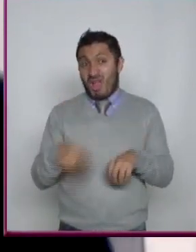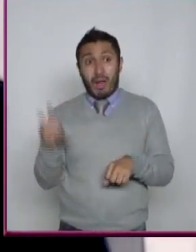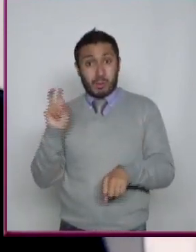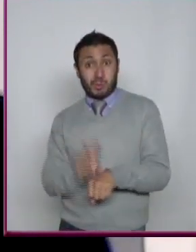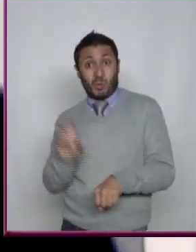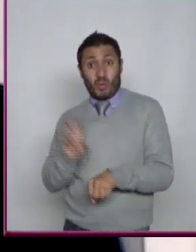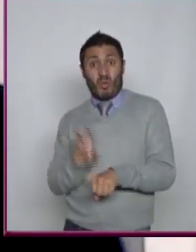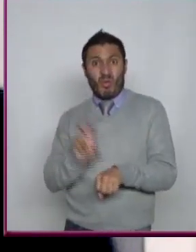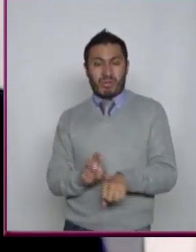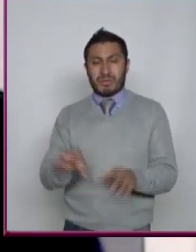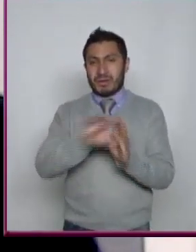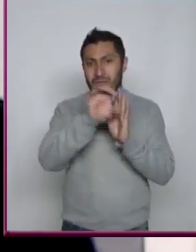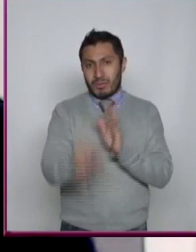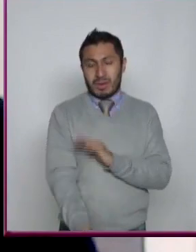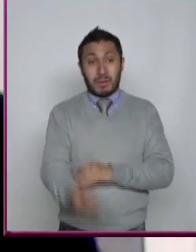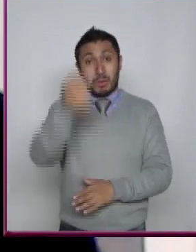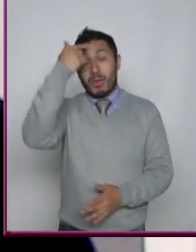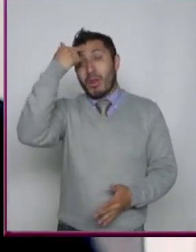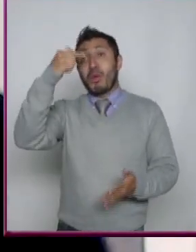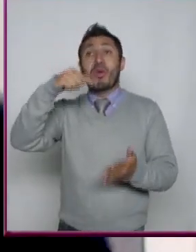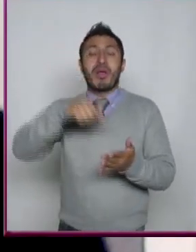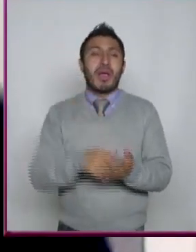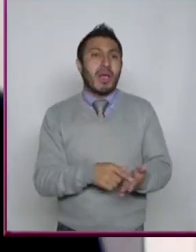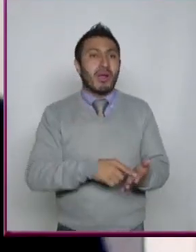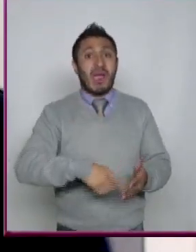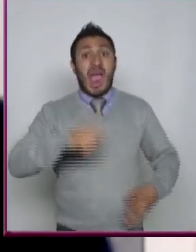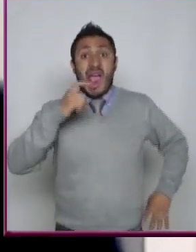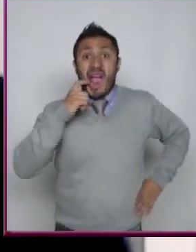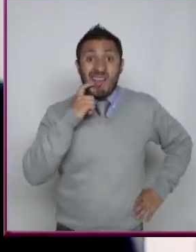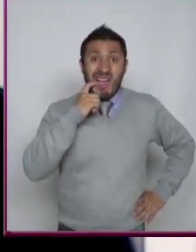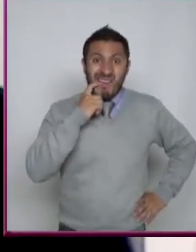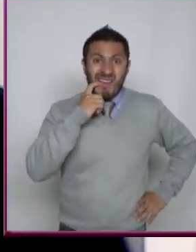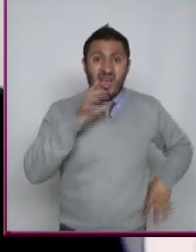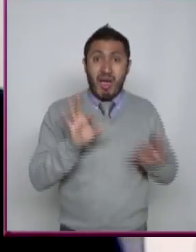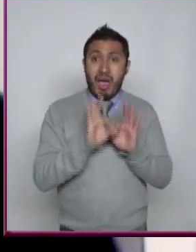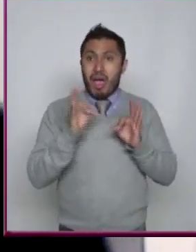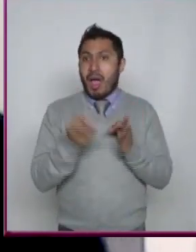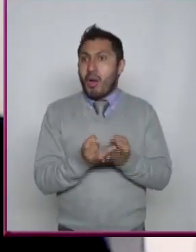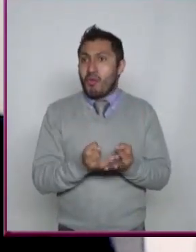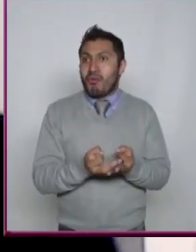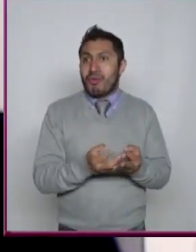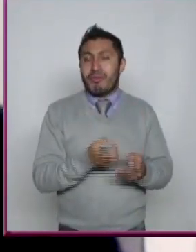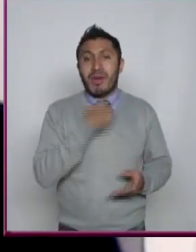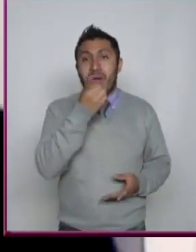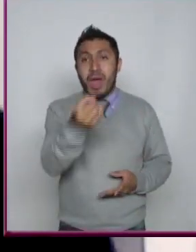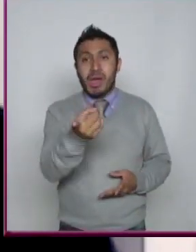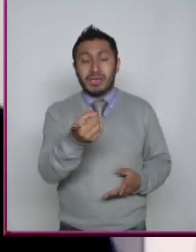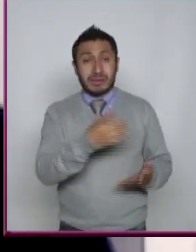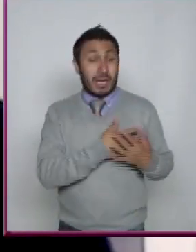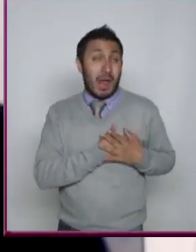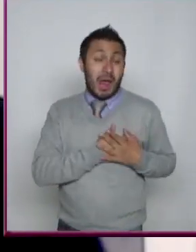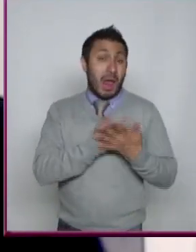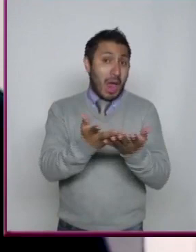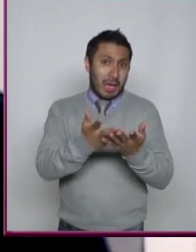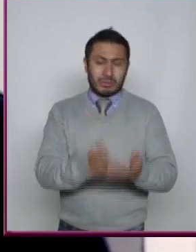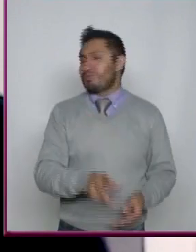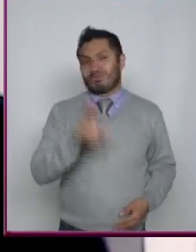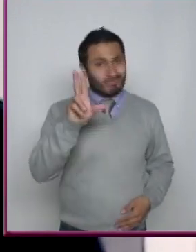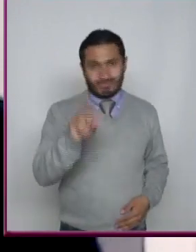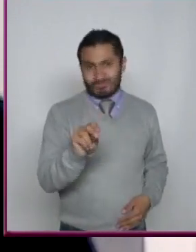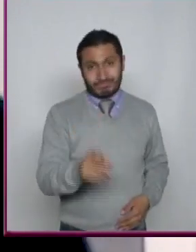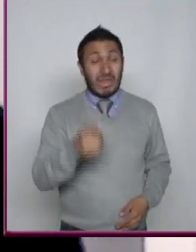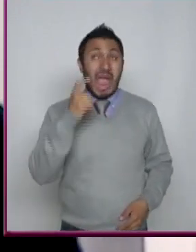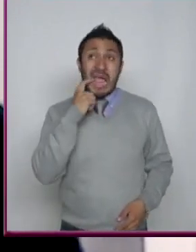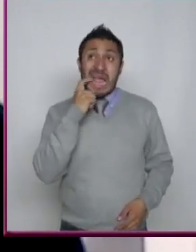Un ejemplo de esto es la creencia de que los celos son una expresión del amor, ¿no? Los celos son